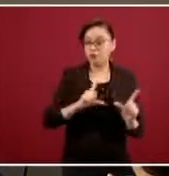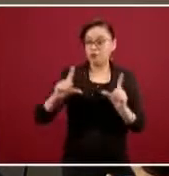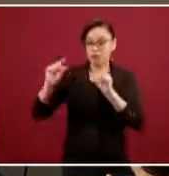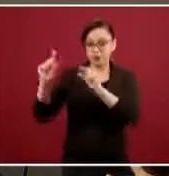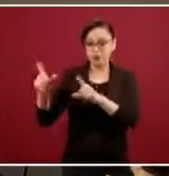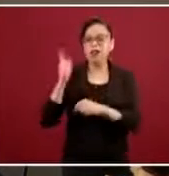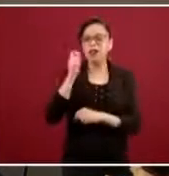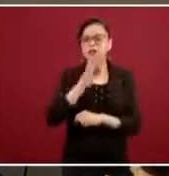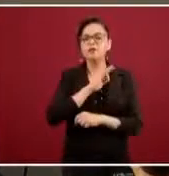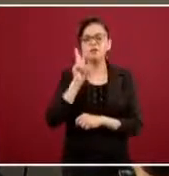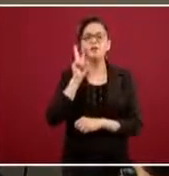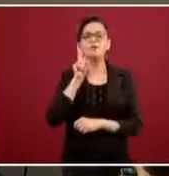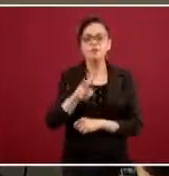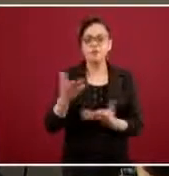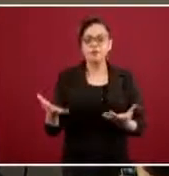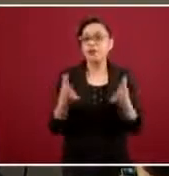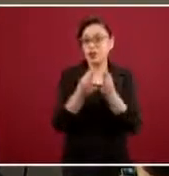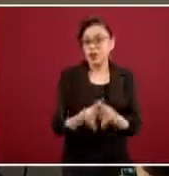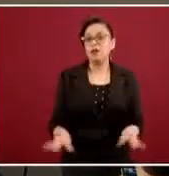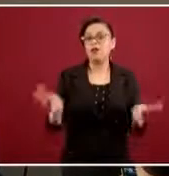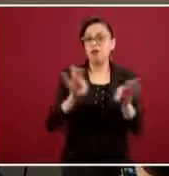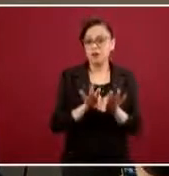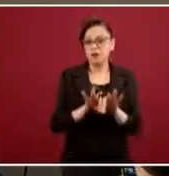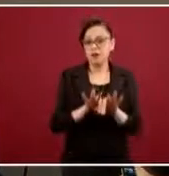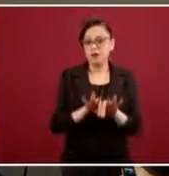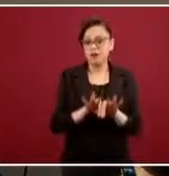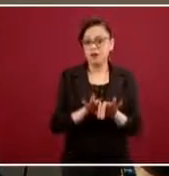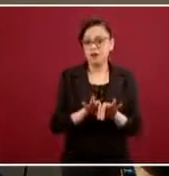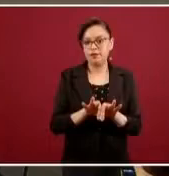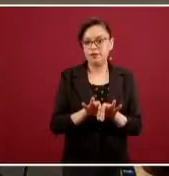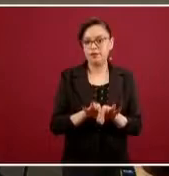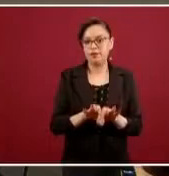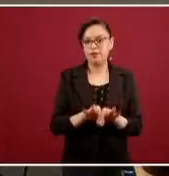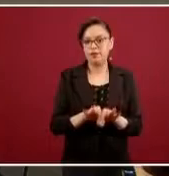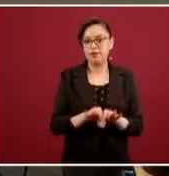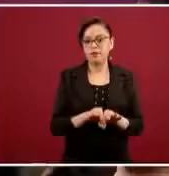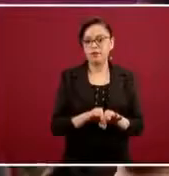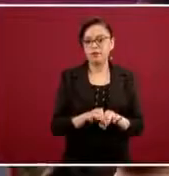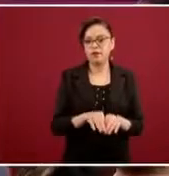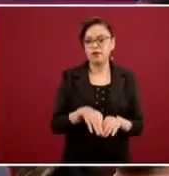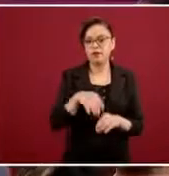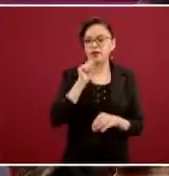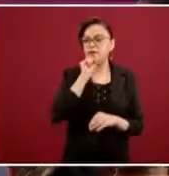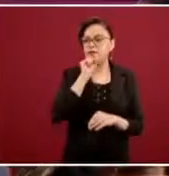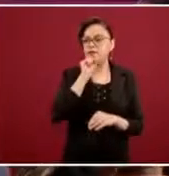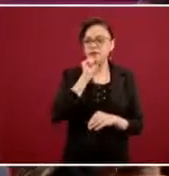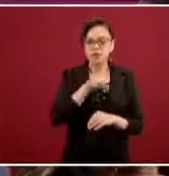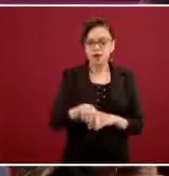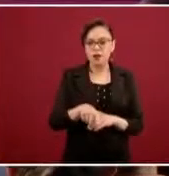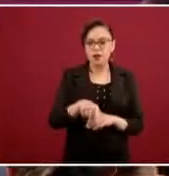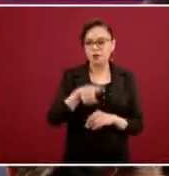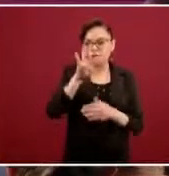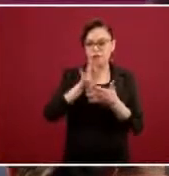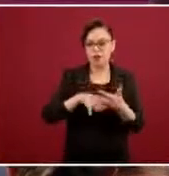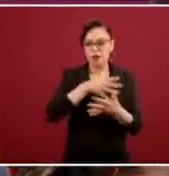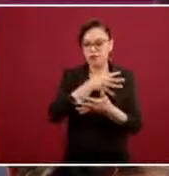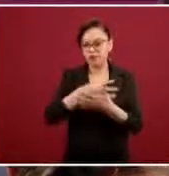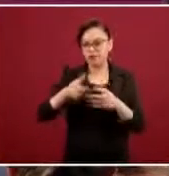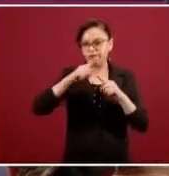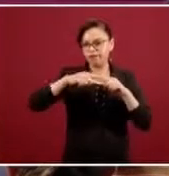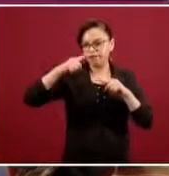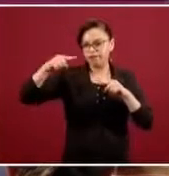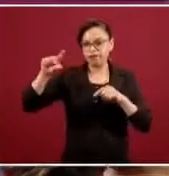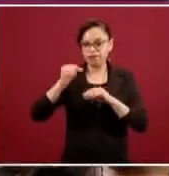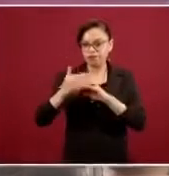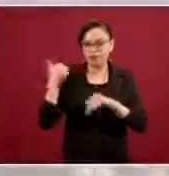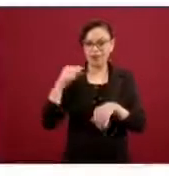un elemento importante. Por hoy es exactamente la misma gráfica que acaba de presentar el doctor Alomía con la letalidad